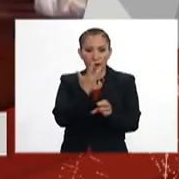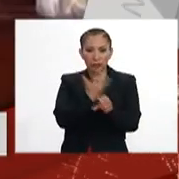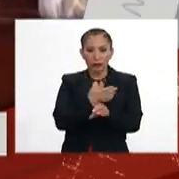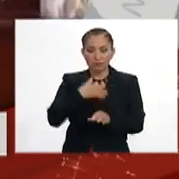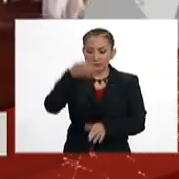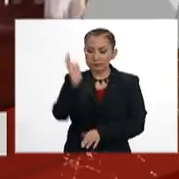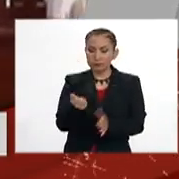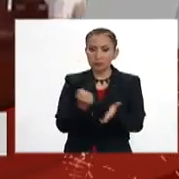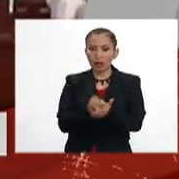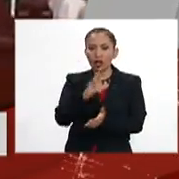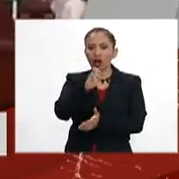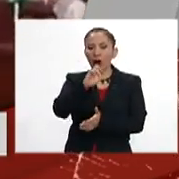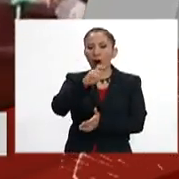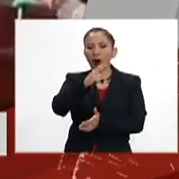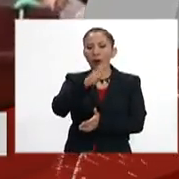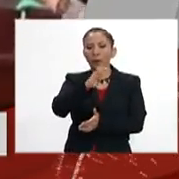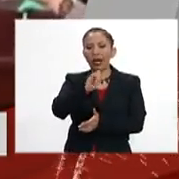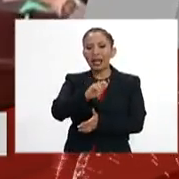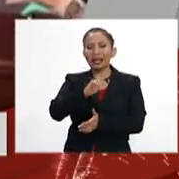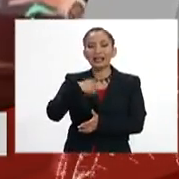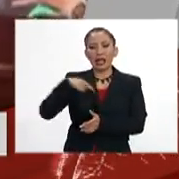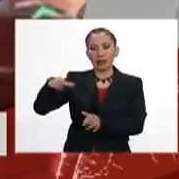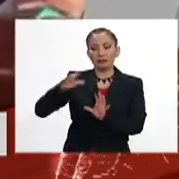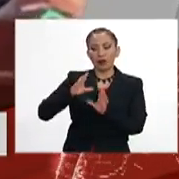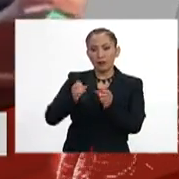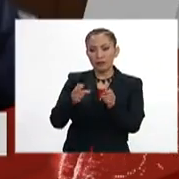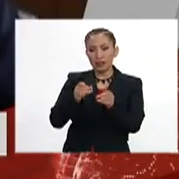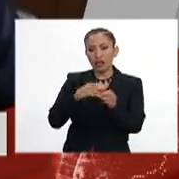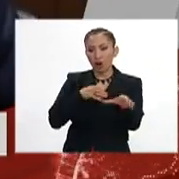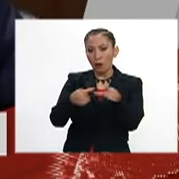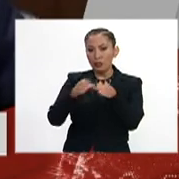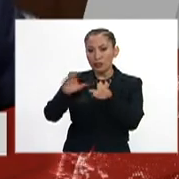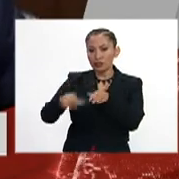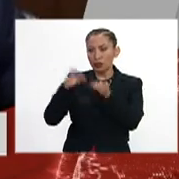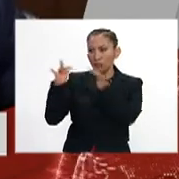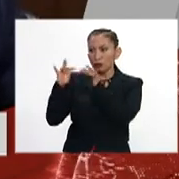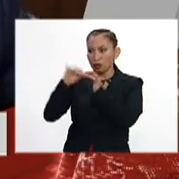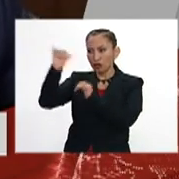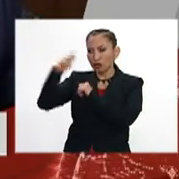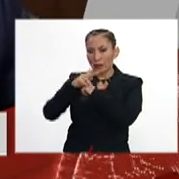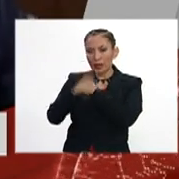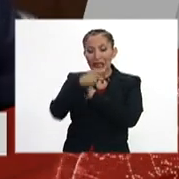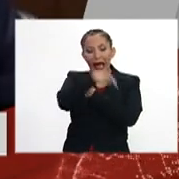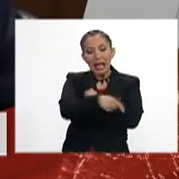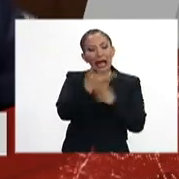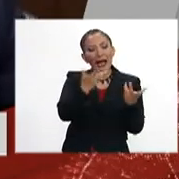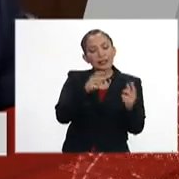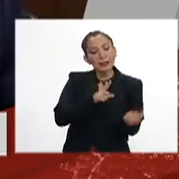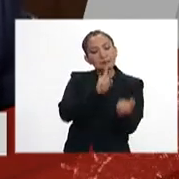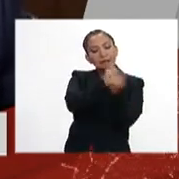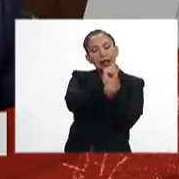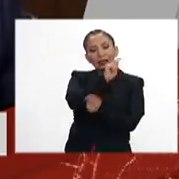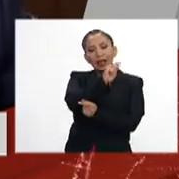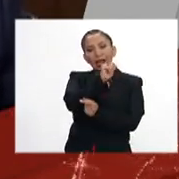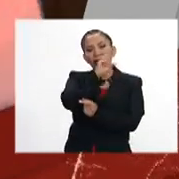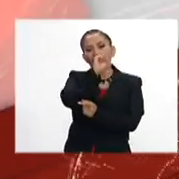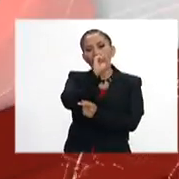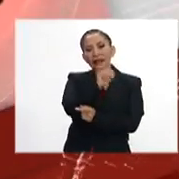Unidos ratificó a Robert Lighthizer en la Oficina de Comercio Exterior. Será el negociador del